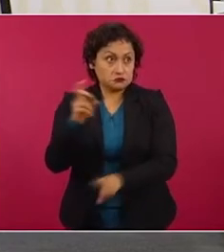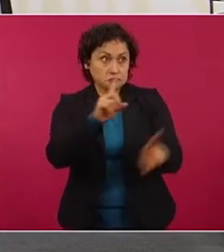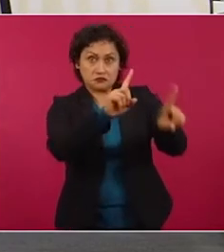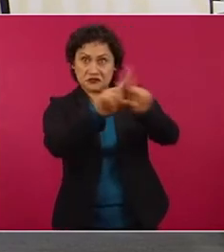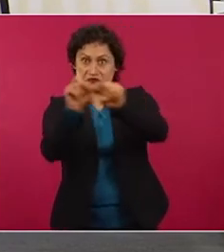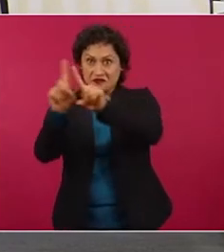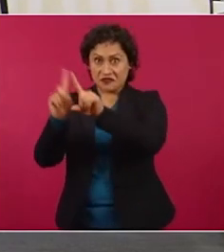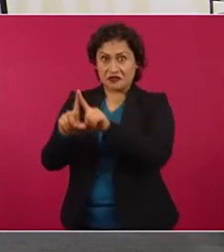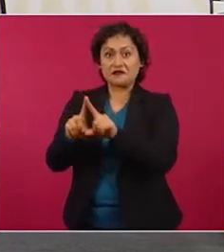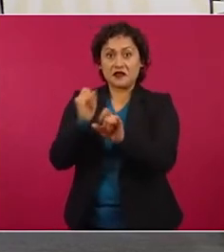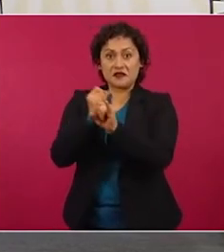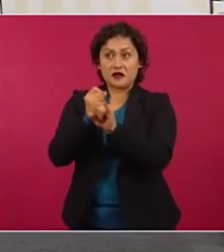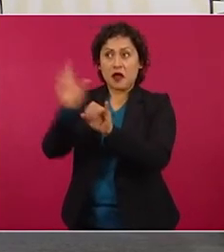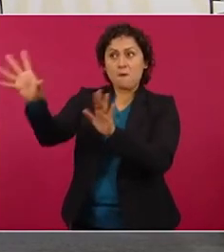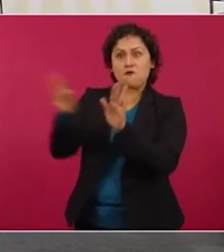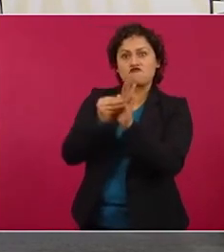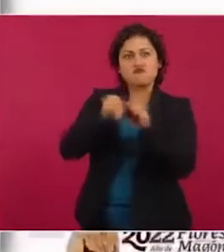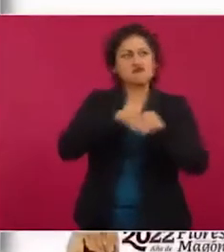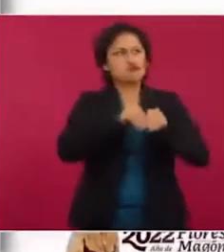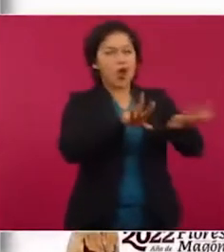sí publicaron el desmentido.